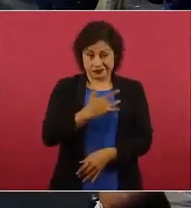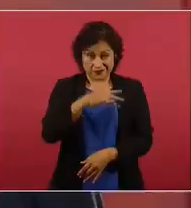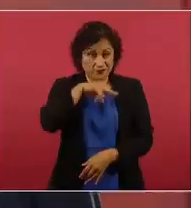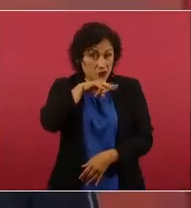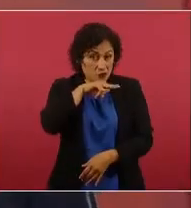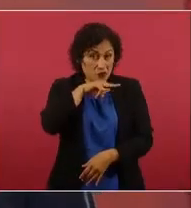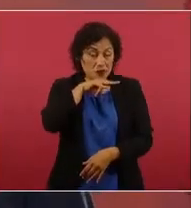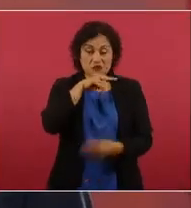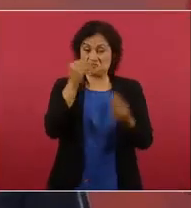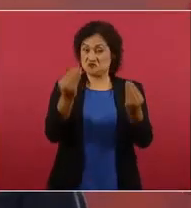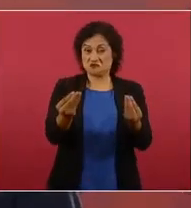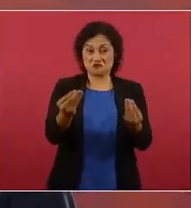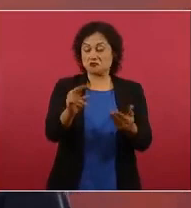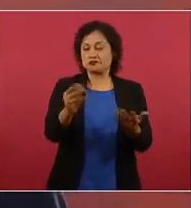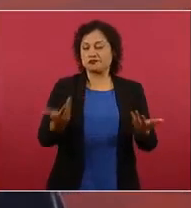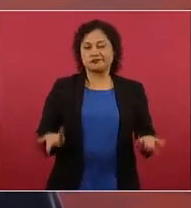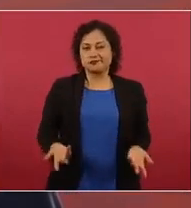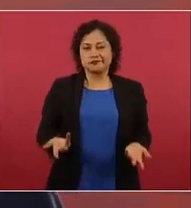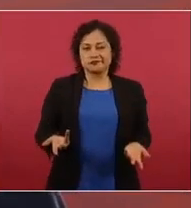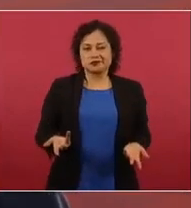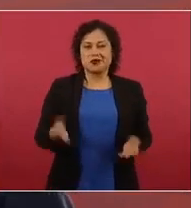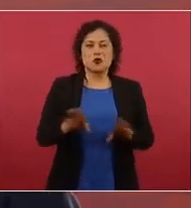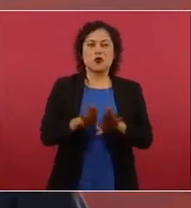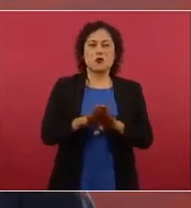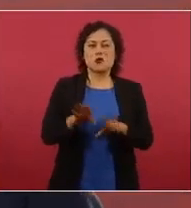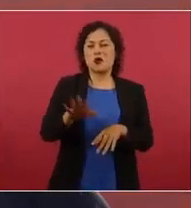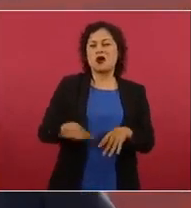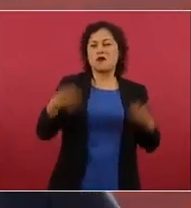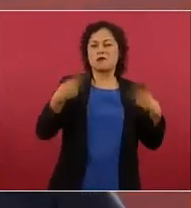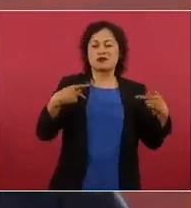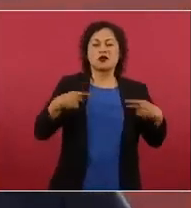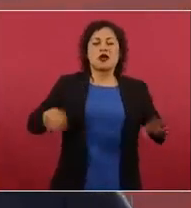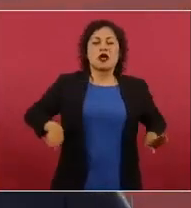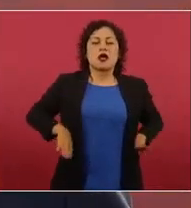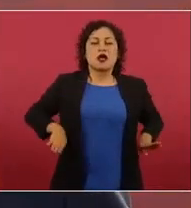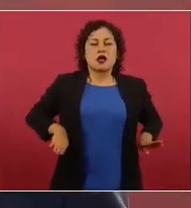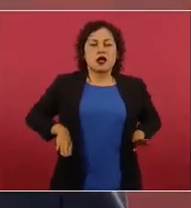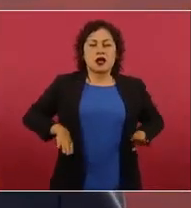de que lo asimilen los conservadores,